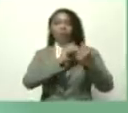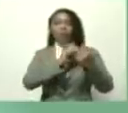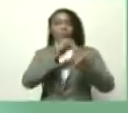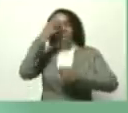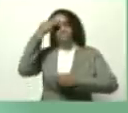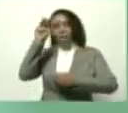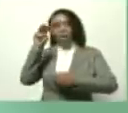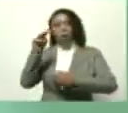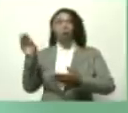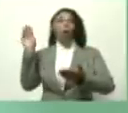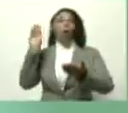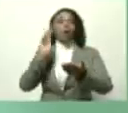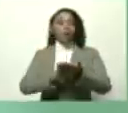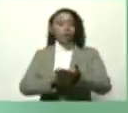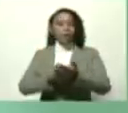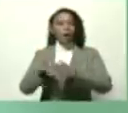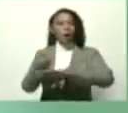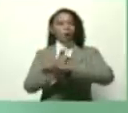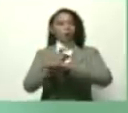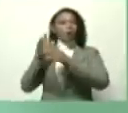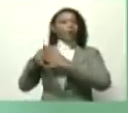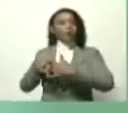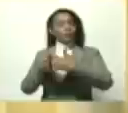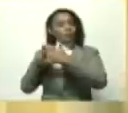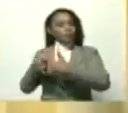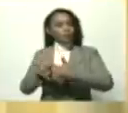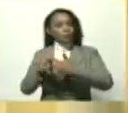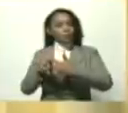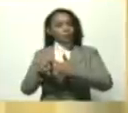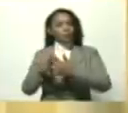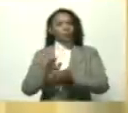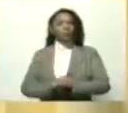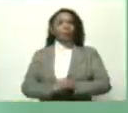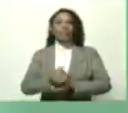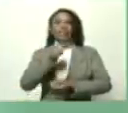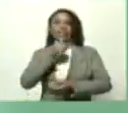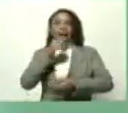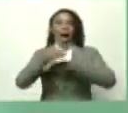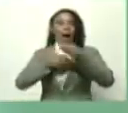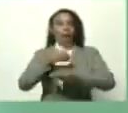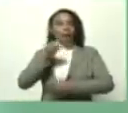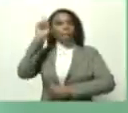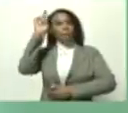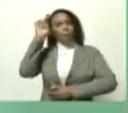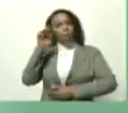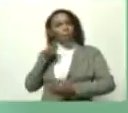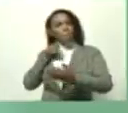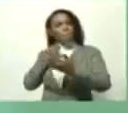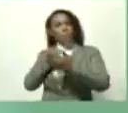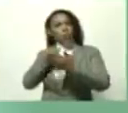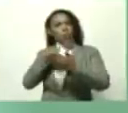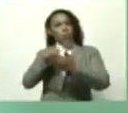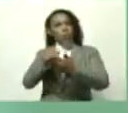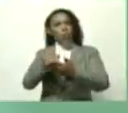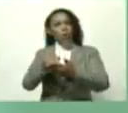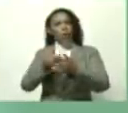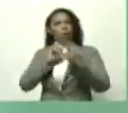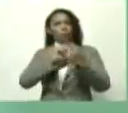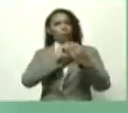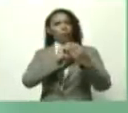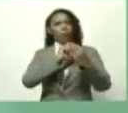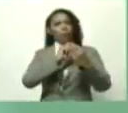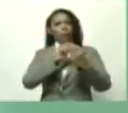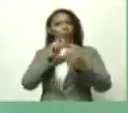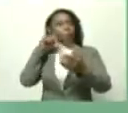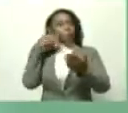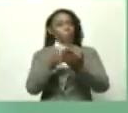México, otra vez fue el gobierno de los Estados Unidos de Norteamérica. Quien atenta diariamente en contra del diálogo son los